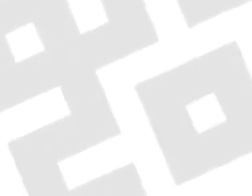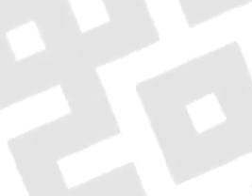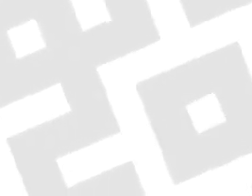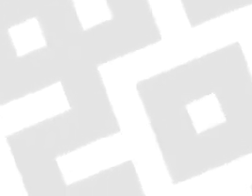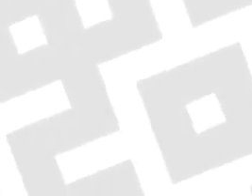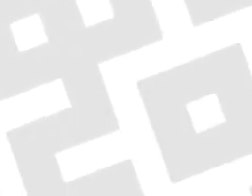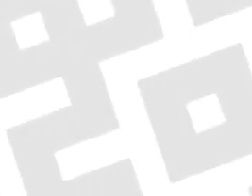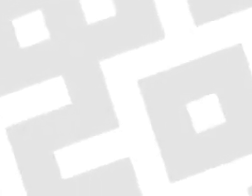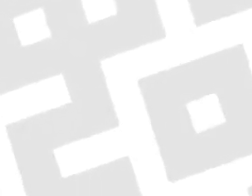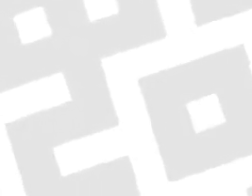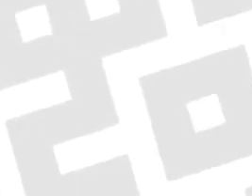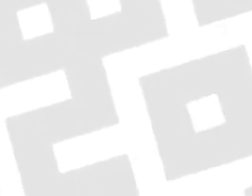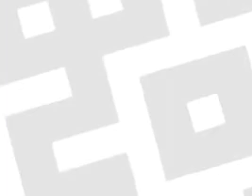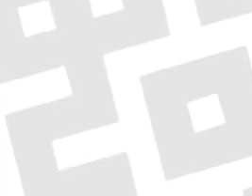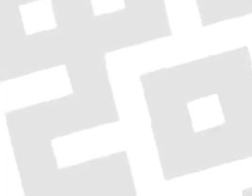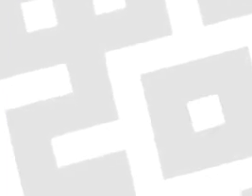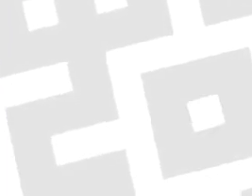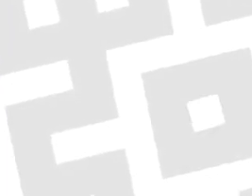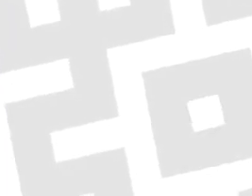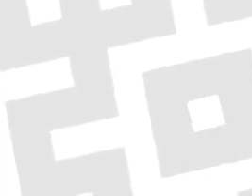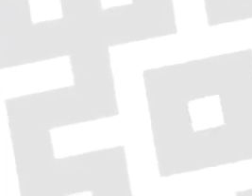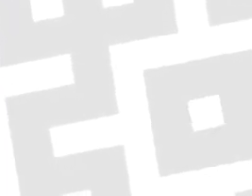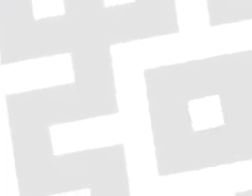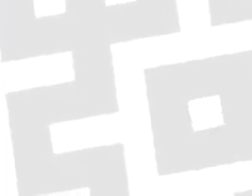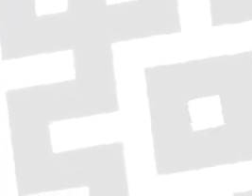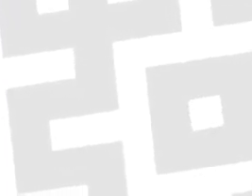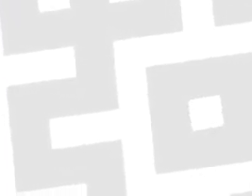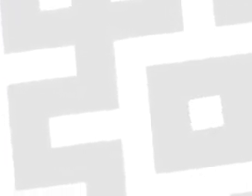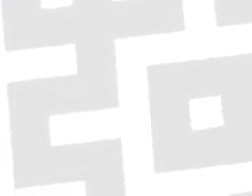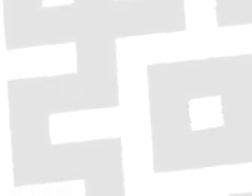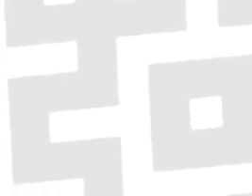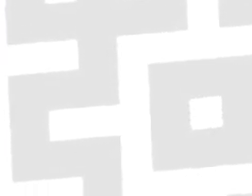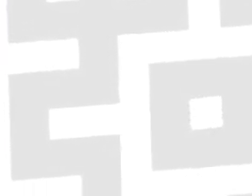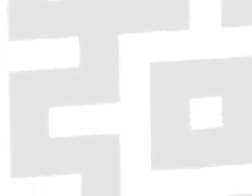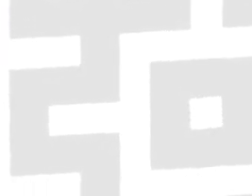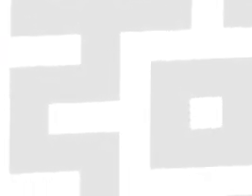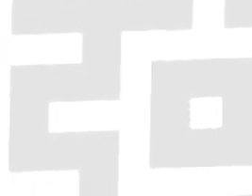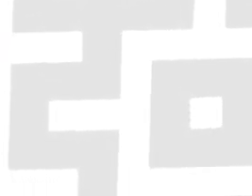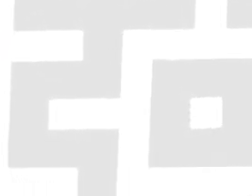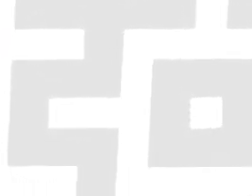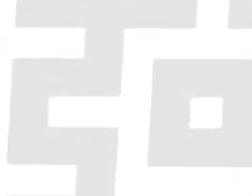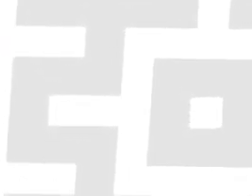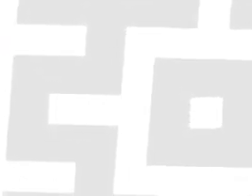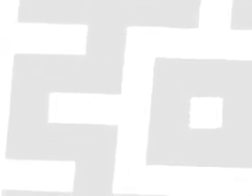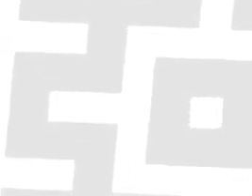estrategia estatal contra el coronavirus actualización en veracruz